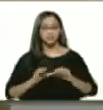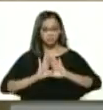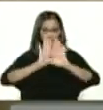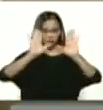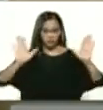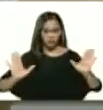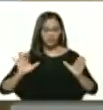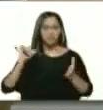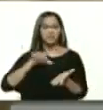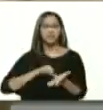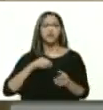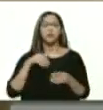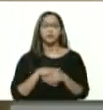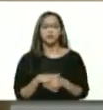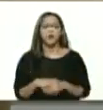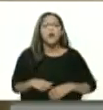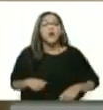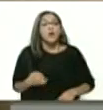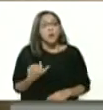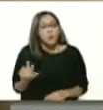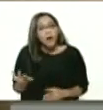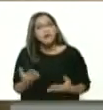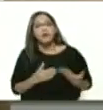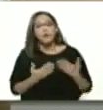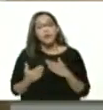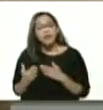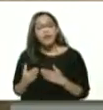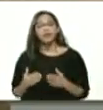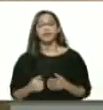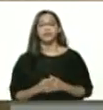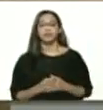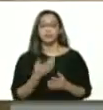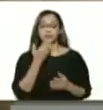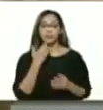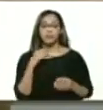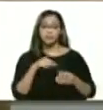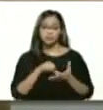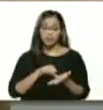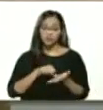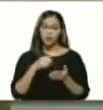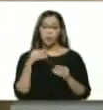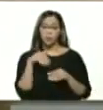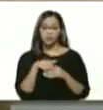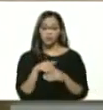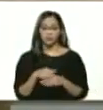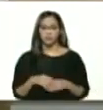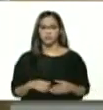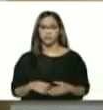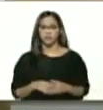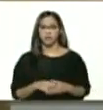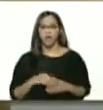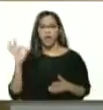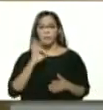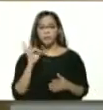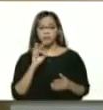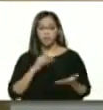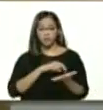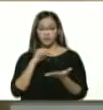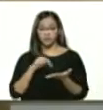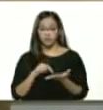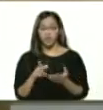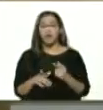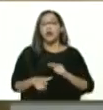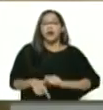centro de votación cuántas comunidades están alrededor de ese centro de votación poco más de tres en promedio a nivel nacional luego